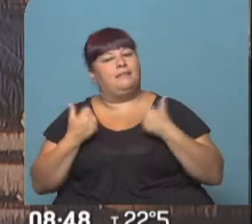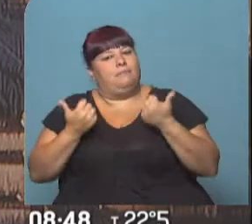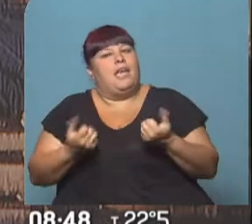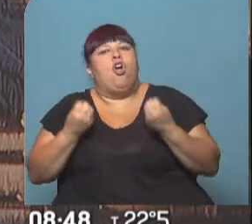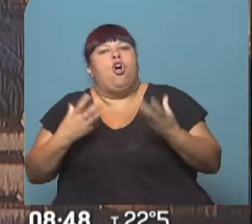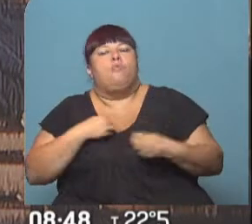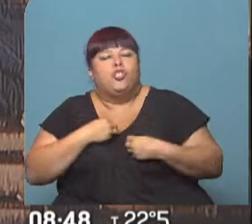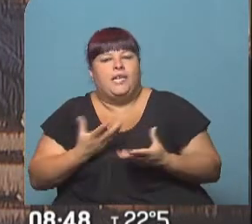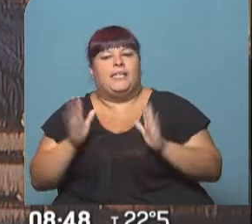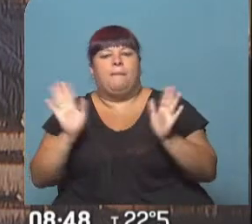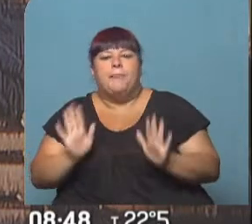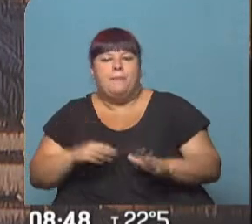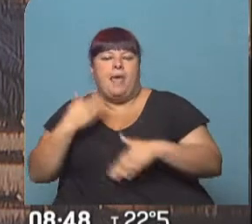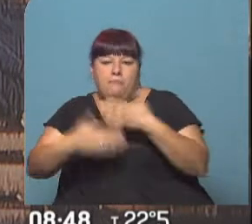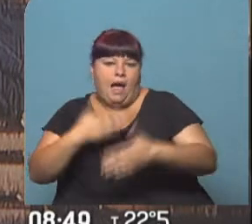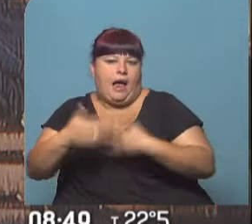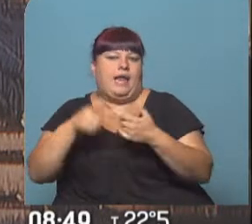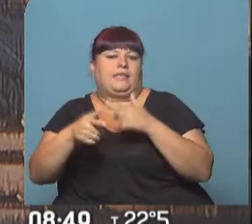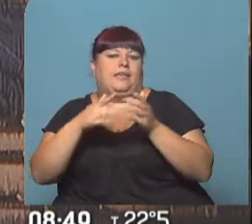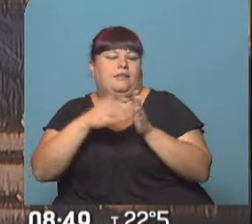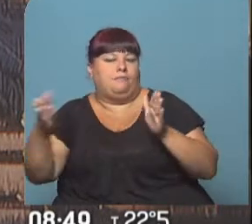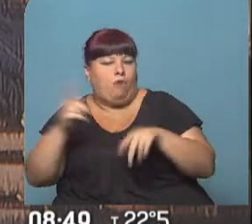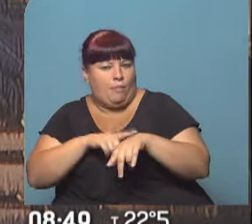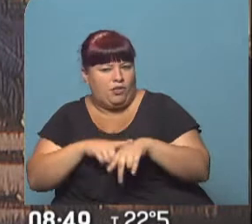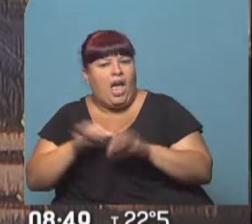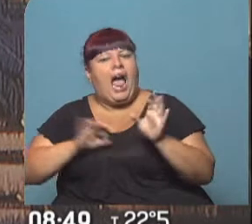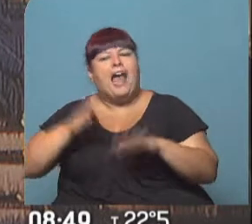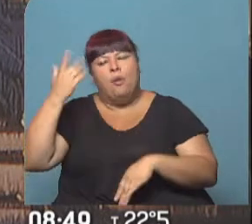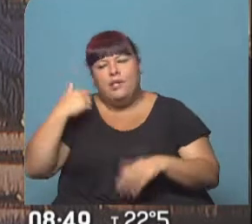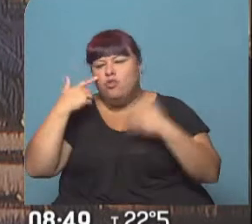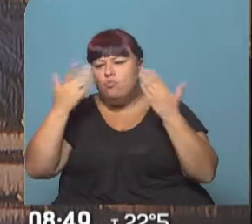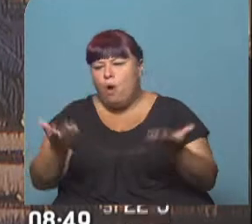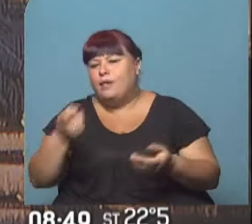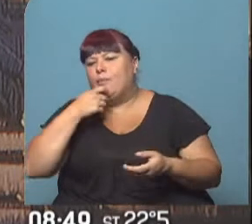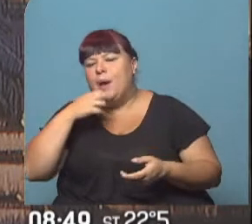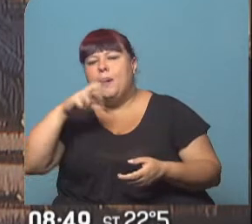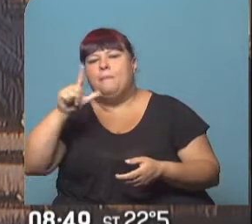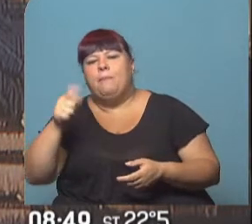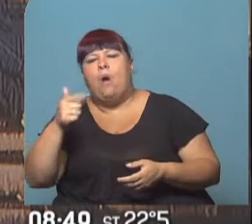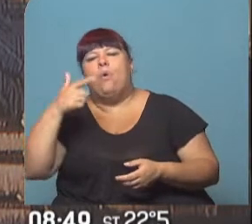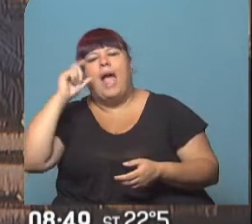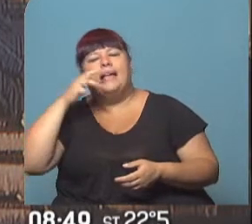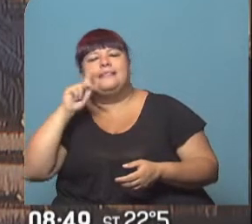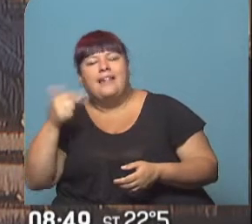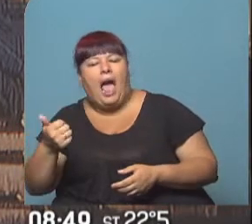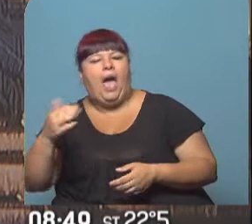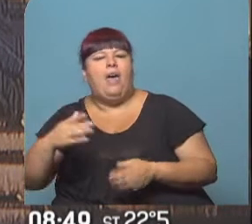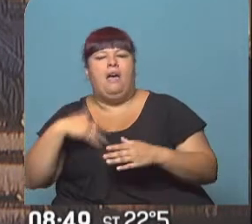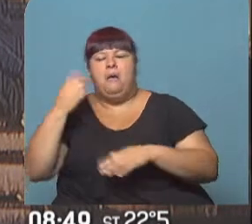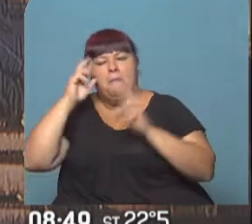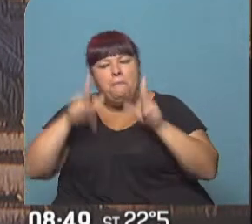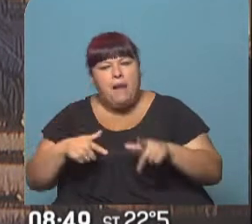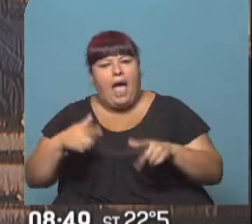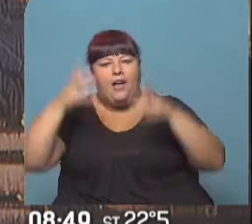te sentís, cómo estás preparada para llevar adelante ese trance. El año pasado te presentábamos el caso, por ejemplo, de Paula Estrada, que lleva adelante una iniciativa